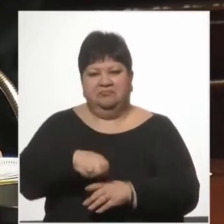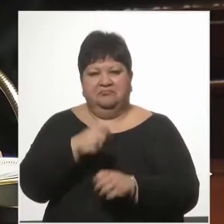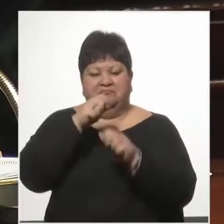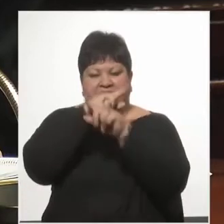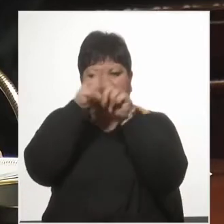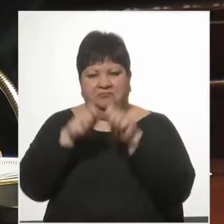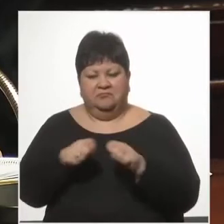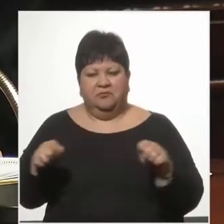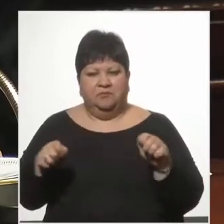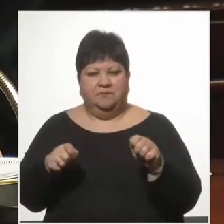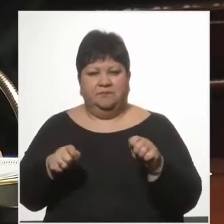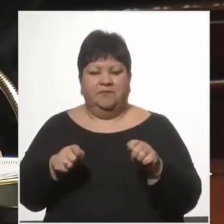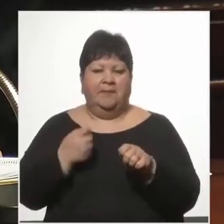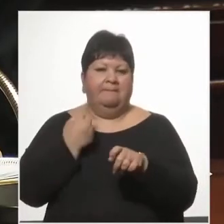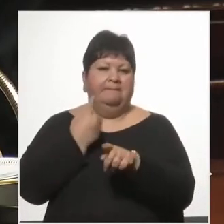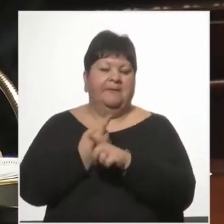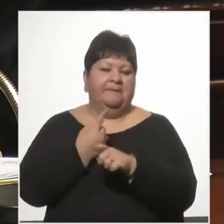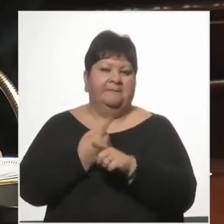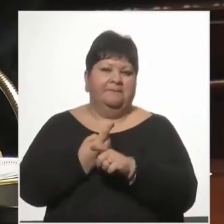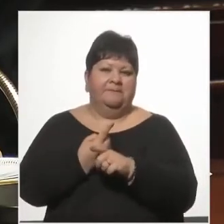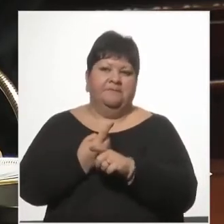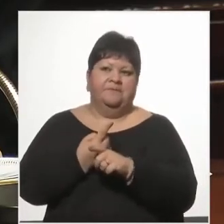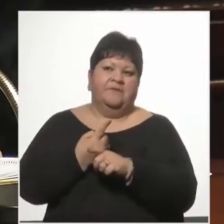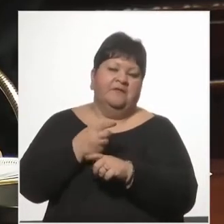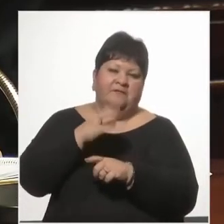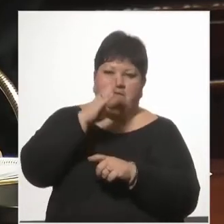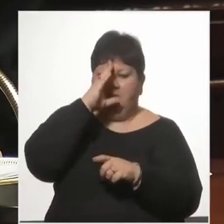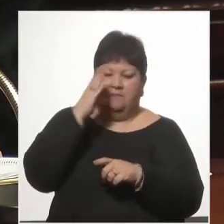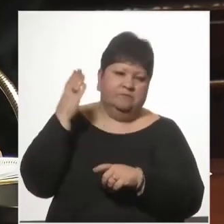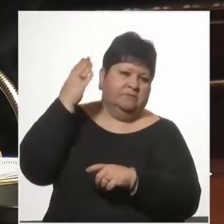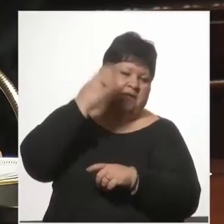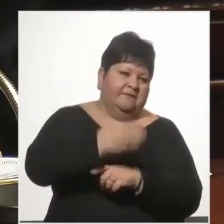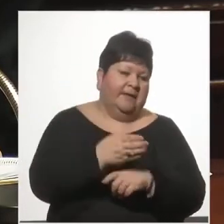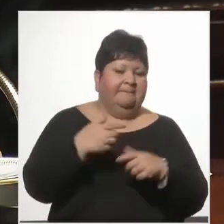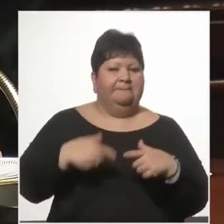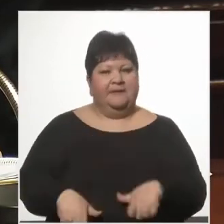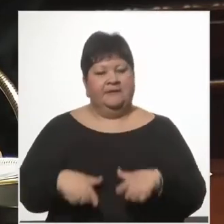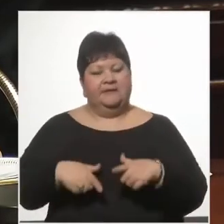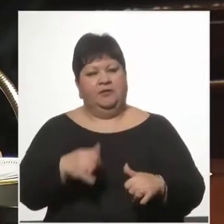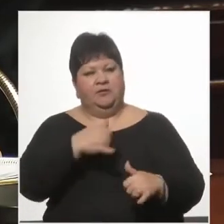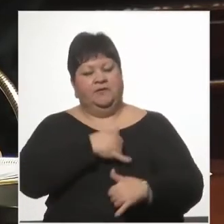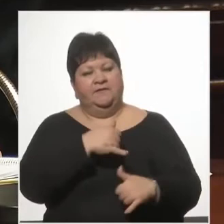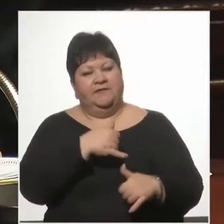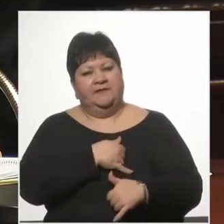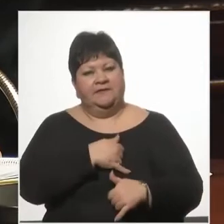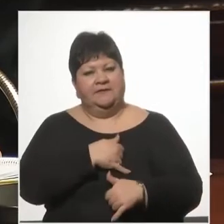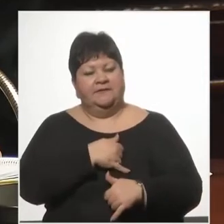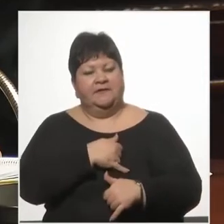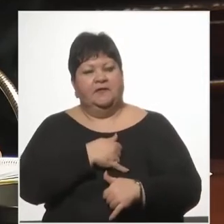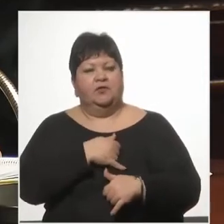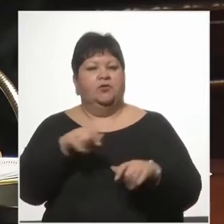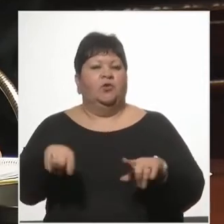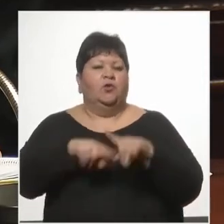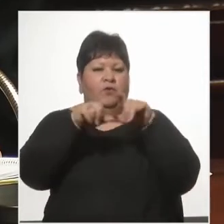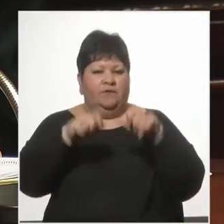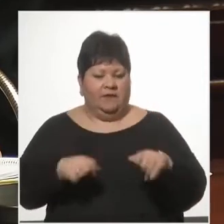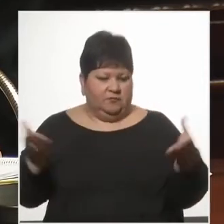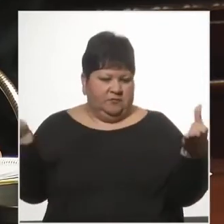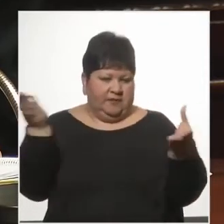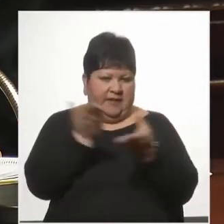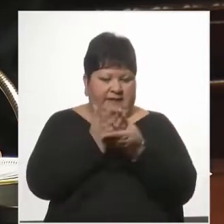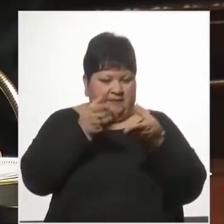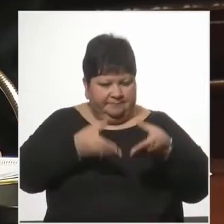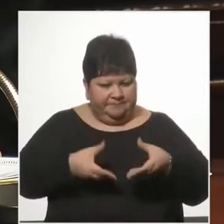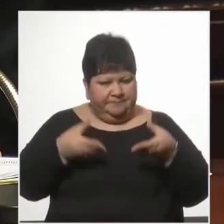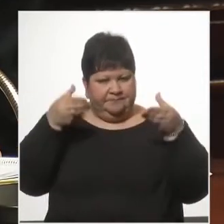del 2019, Manini concurre al Ministerio de Defensa Nacional y entrega el expediente con los fallos y todas las actas de actuación del Tribunal de